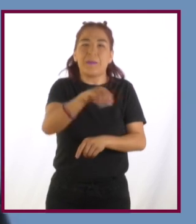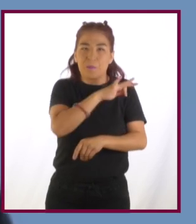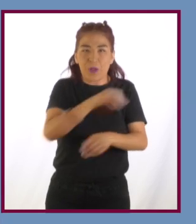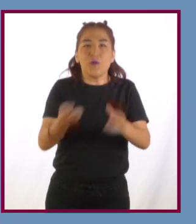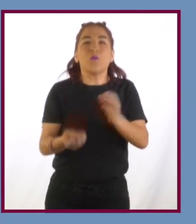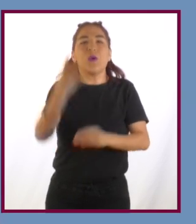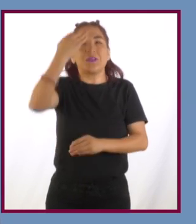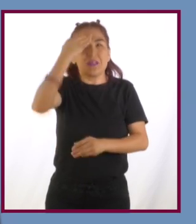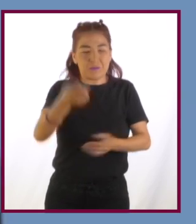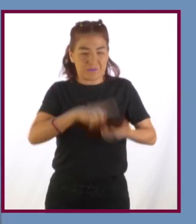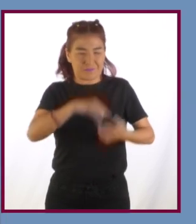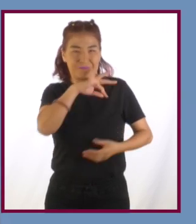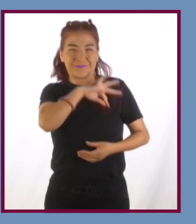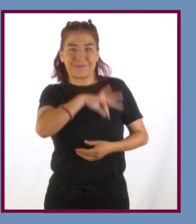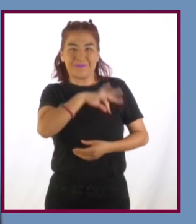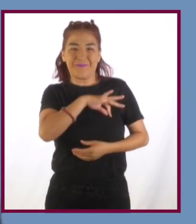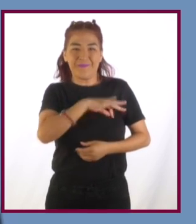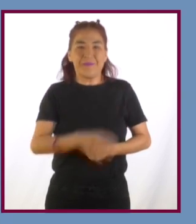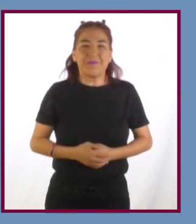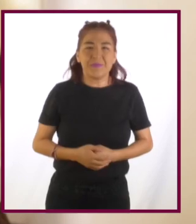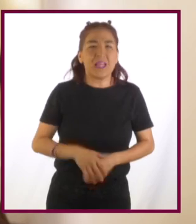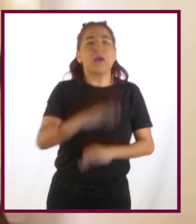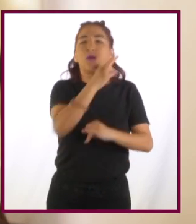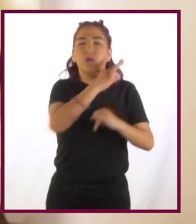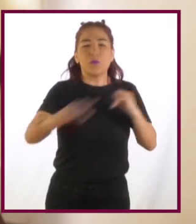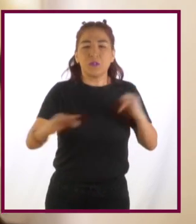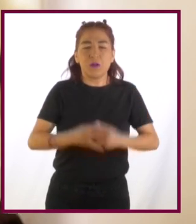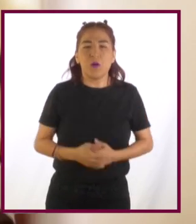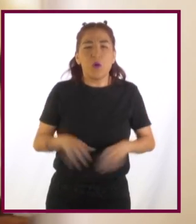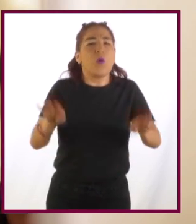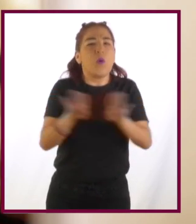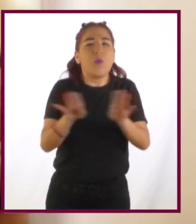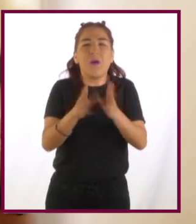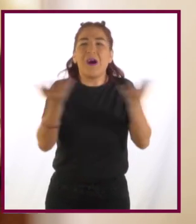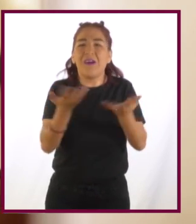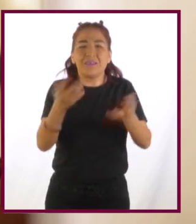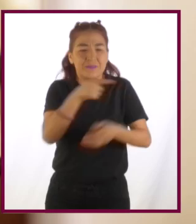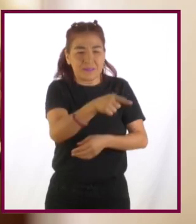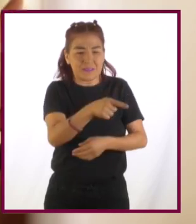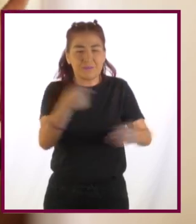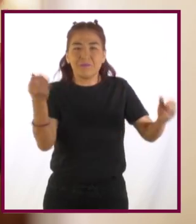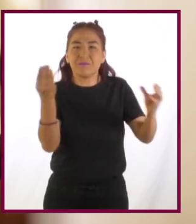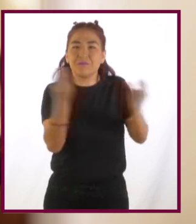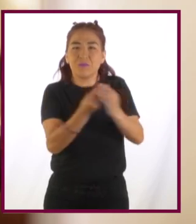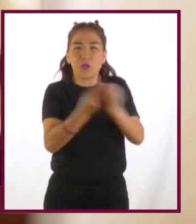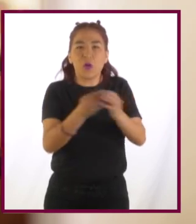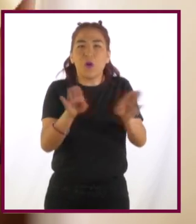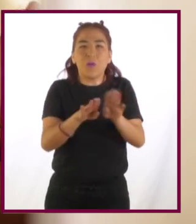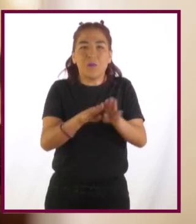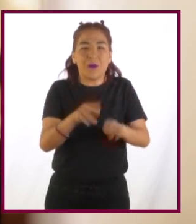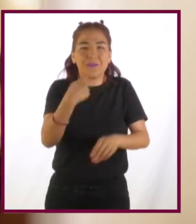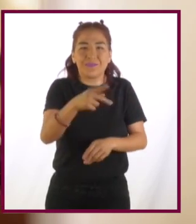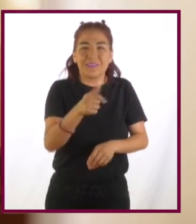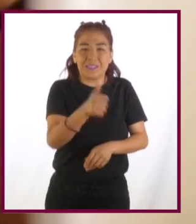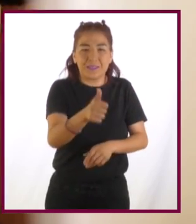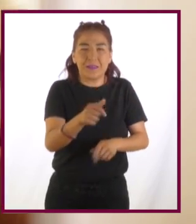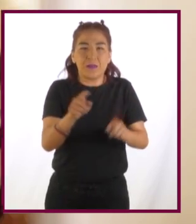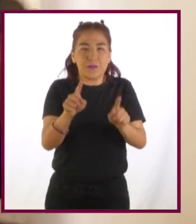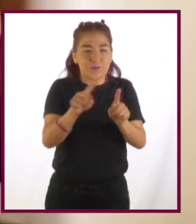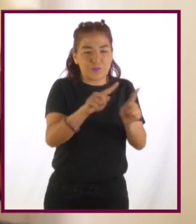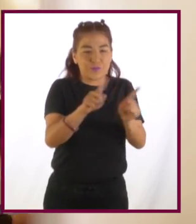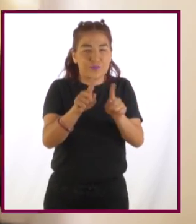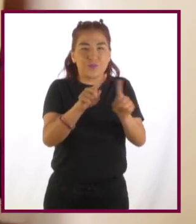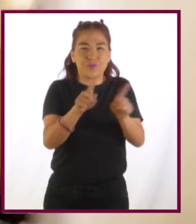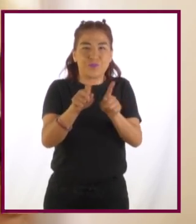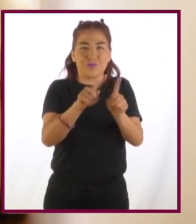te permite hacer un instrumento de tiempo que llevas en la bolsa. Claro, y al final, ¿cómo le hacen como para que este movimiento armónico que nos